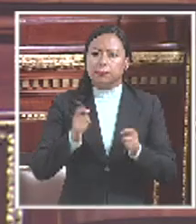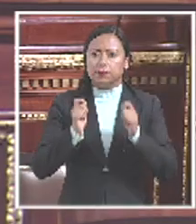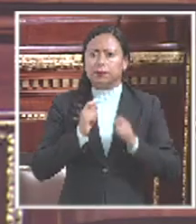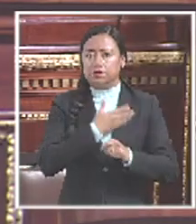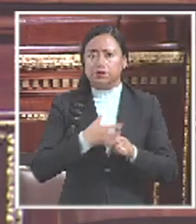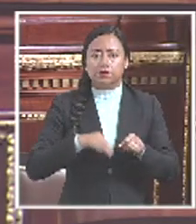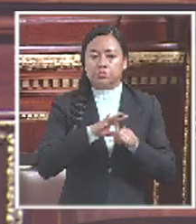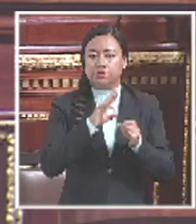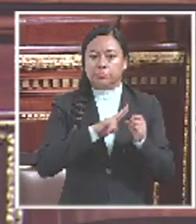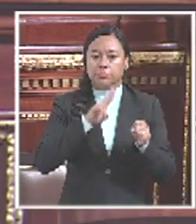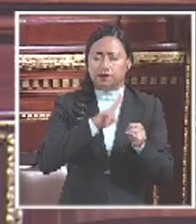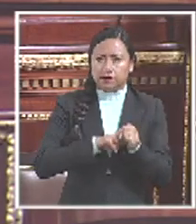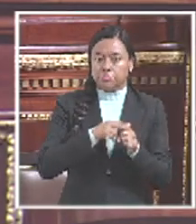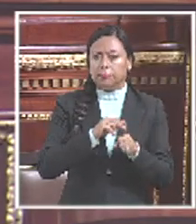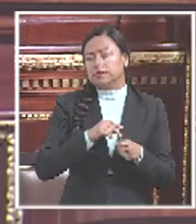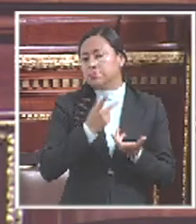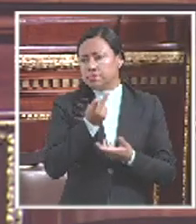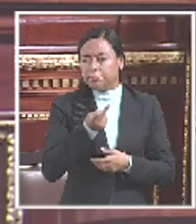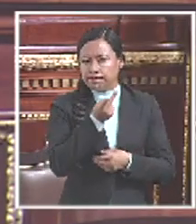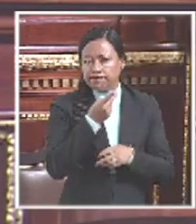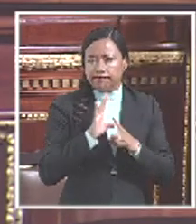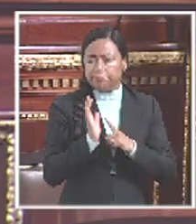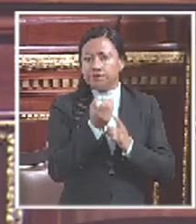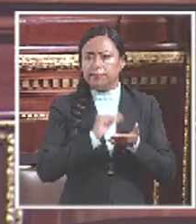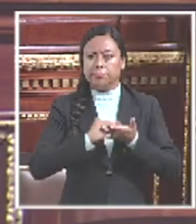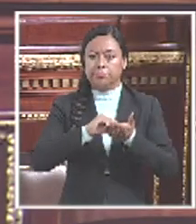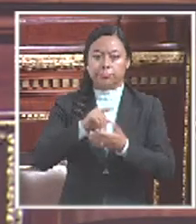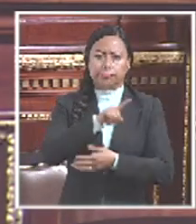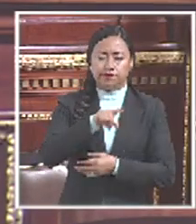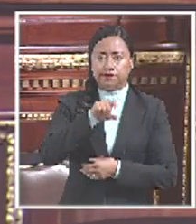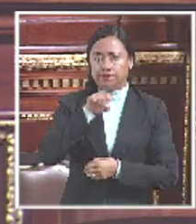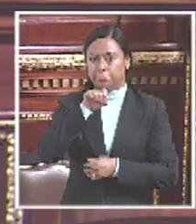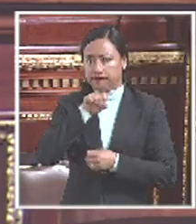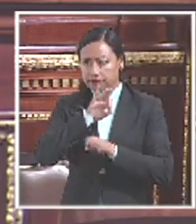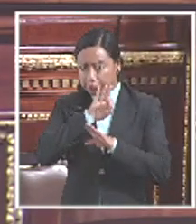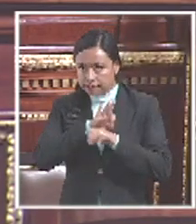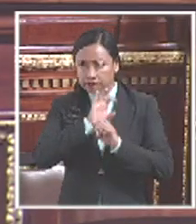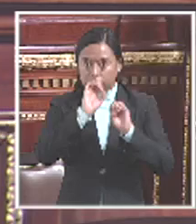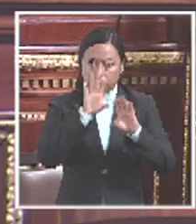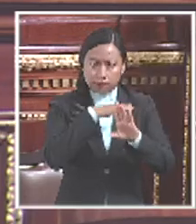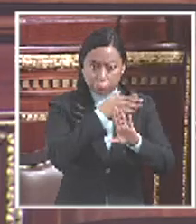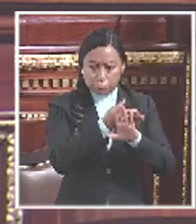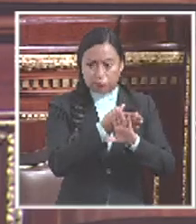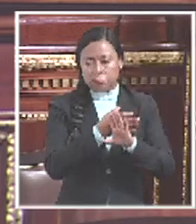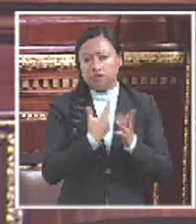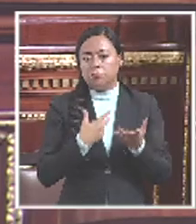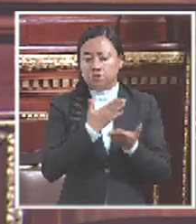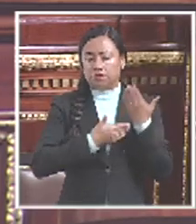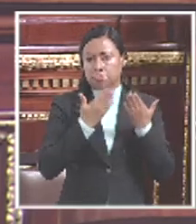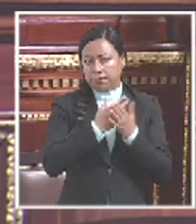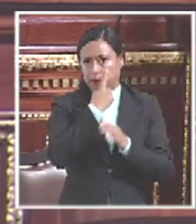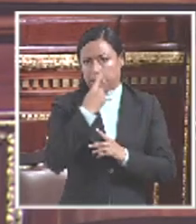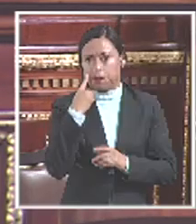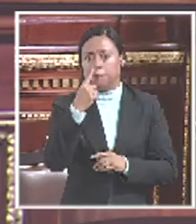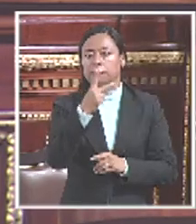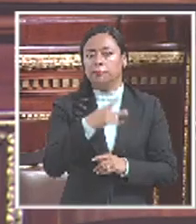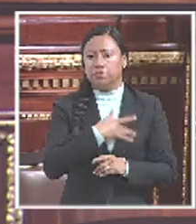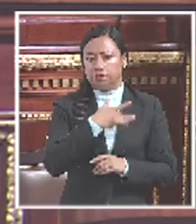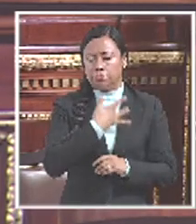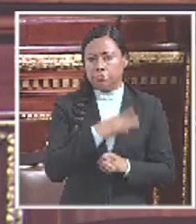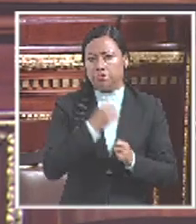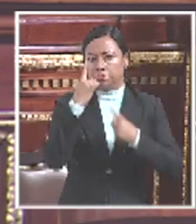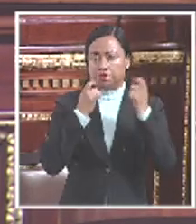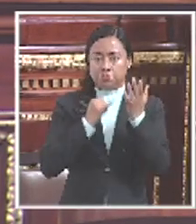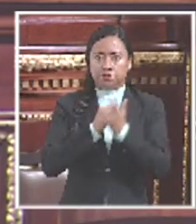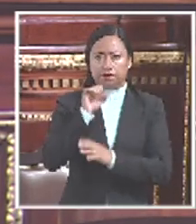votación económica se consulta a la Comisión Permanente si está a favor o en contra de la propuesta sometida a su consideración. Los que estén por la